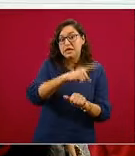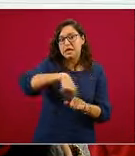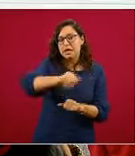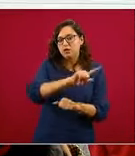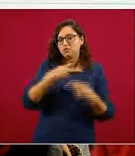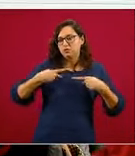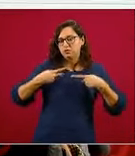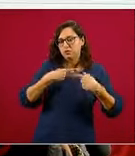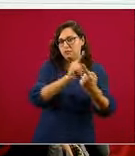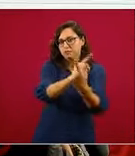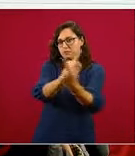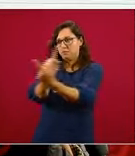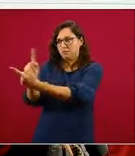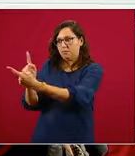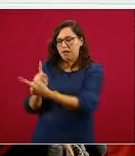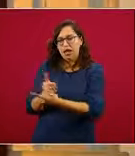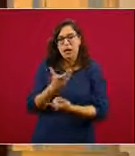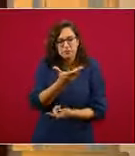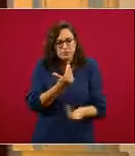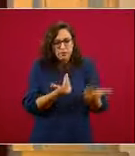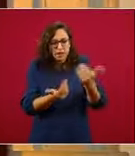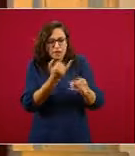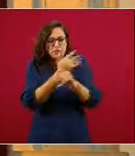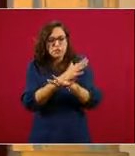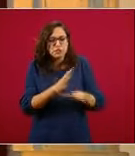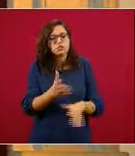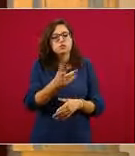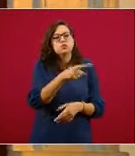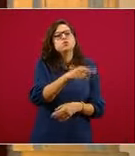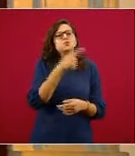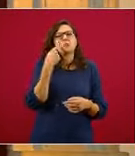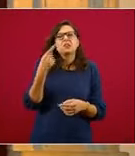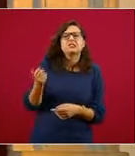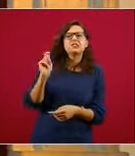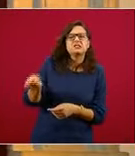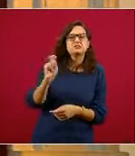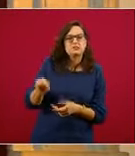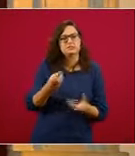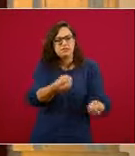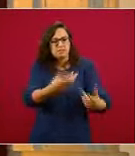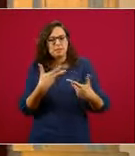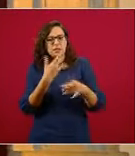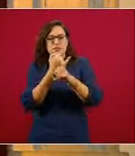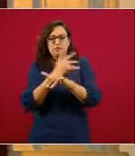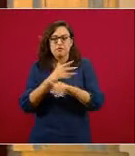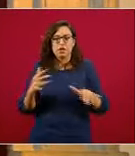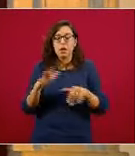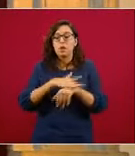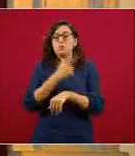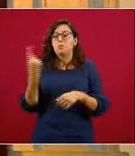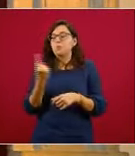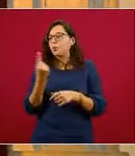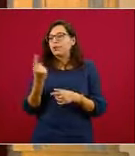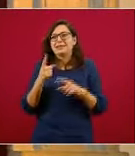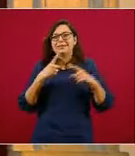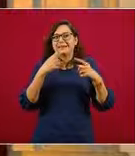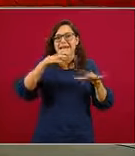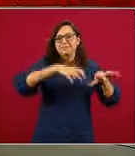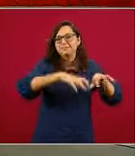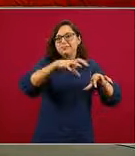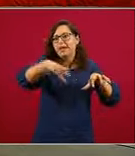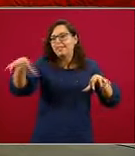los factores de riesgo específicamente en los terrenos a los que ellos están llegando. No tenemos las mismas situaciones de consumo, por ejemplo,